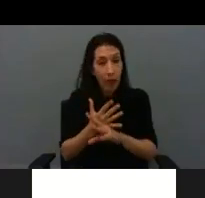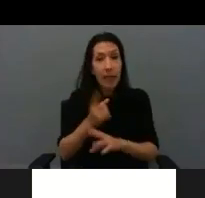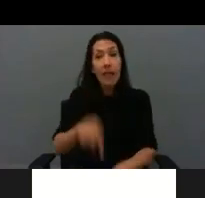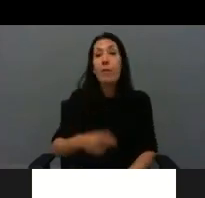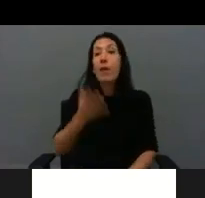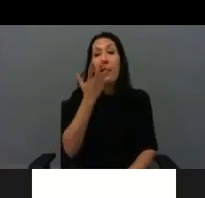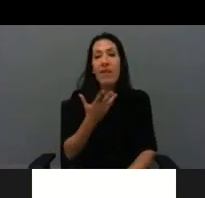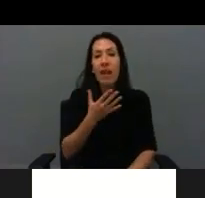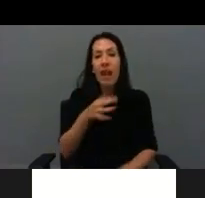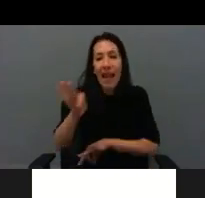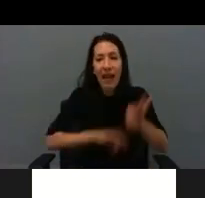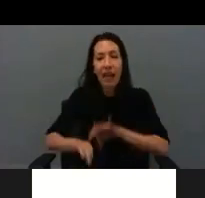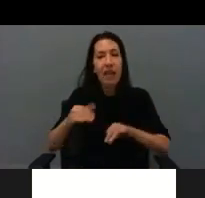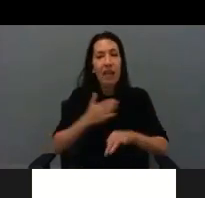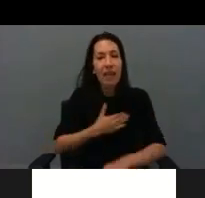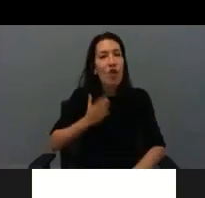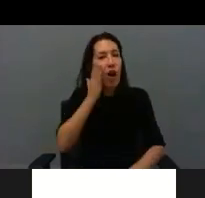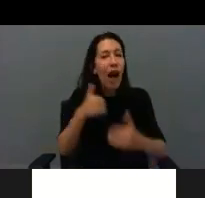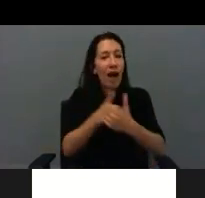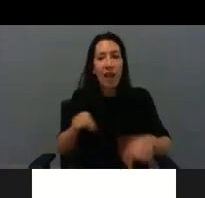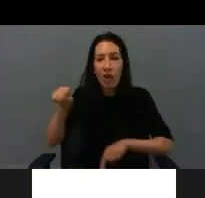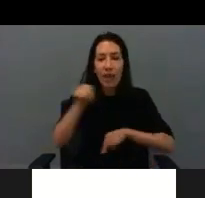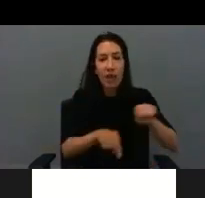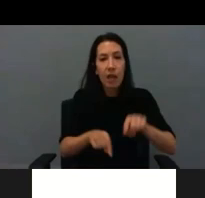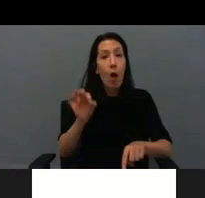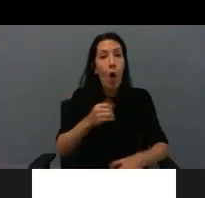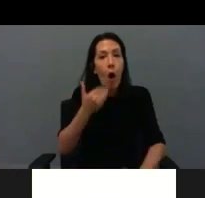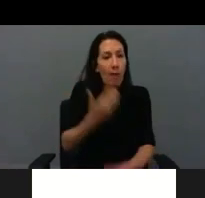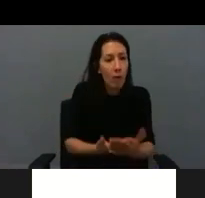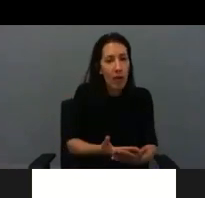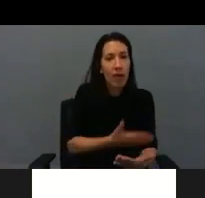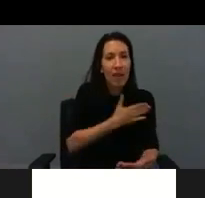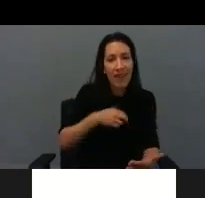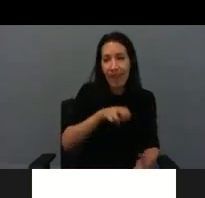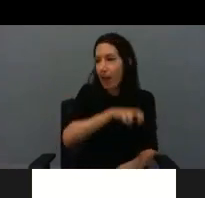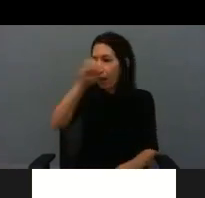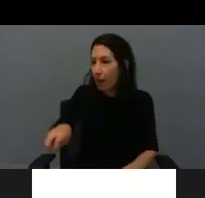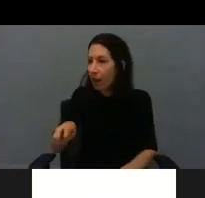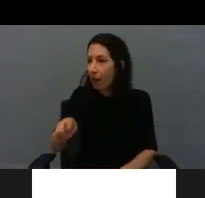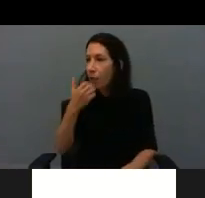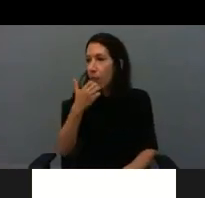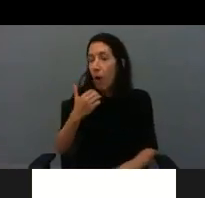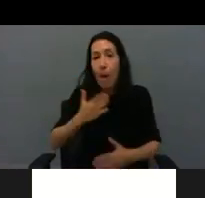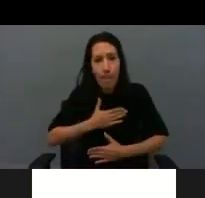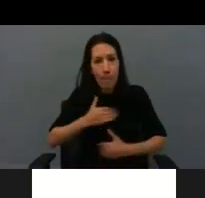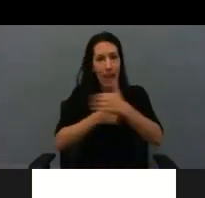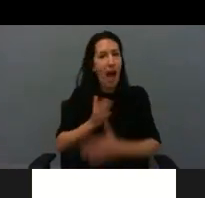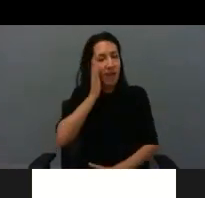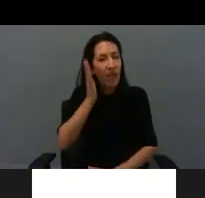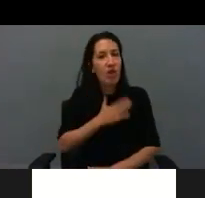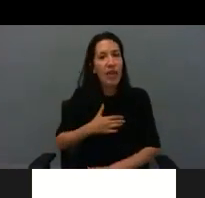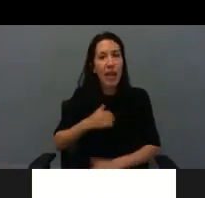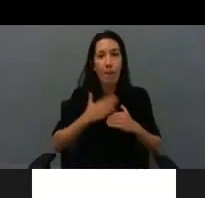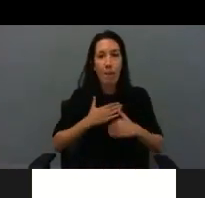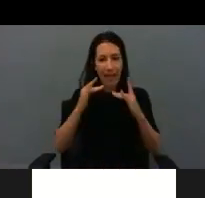estar, a veces se aburre y decide que quiere ir a mi habitación y se pone a jugar en cama. O sea, ella demuestra en todo